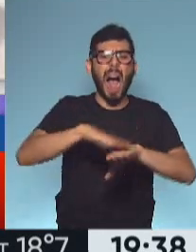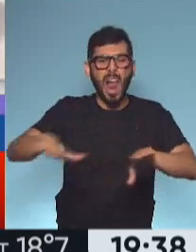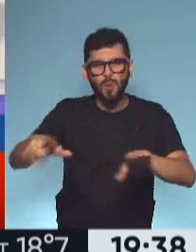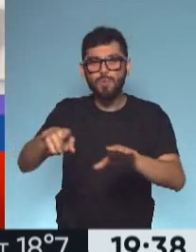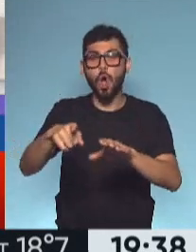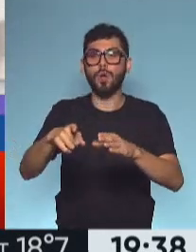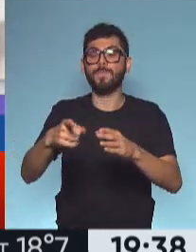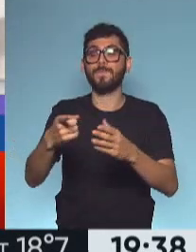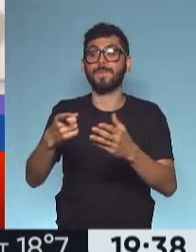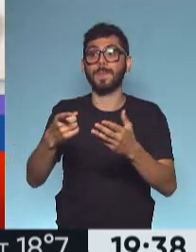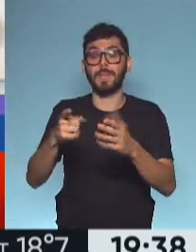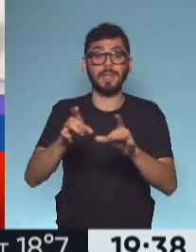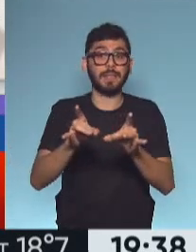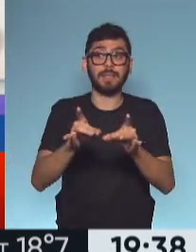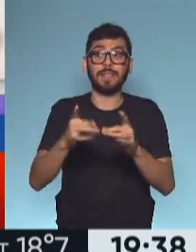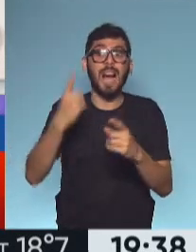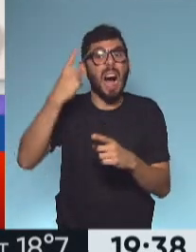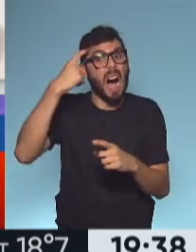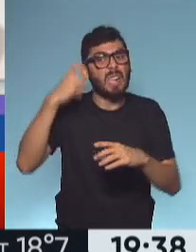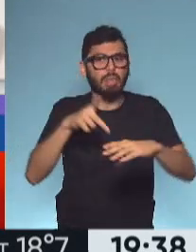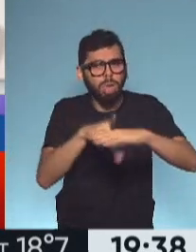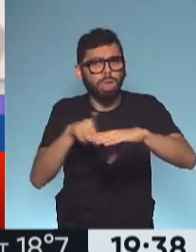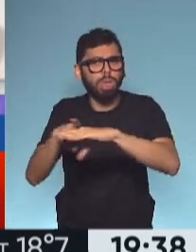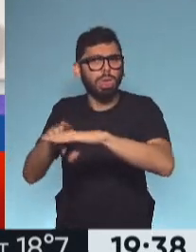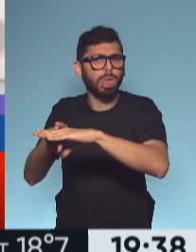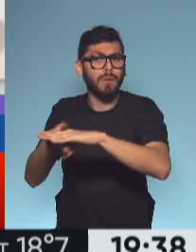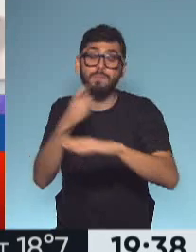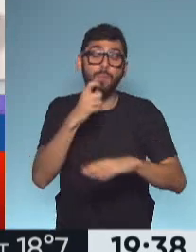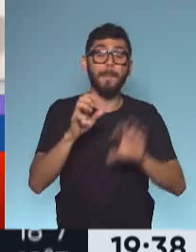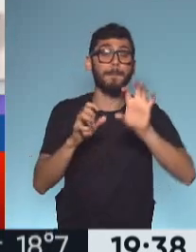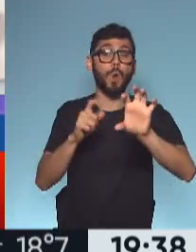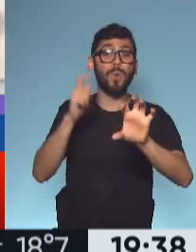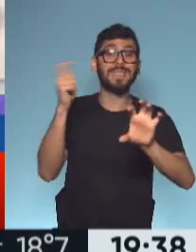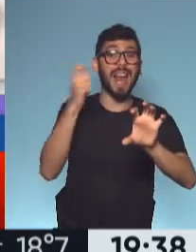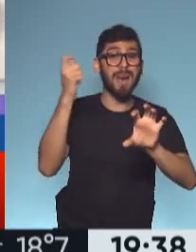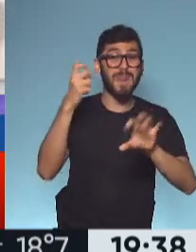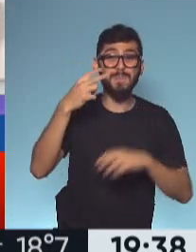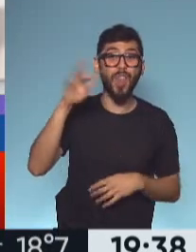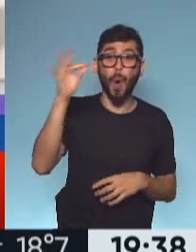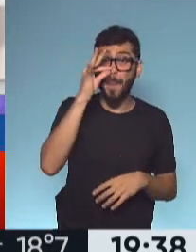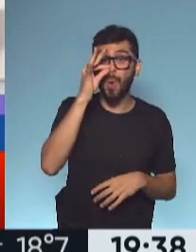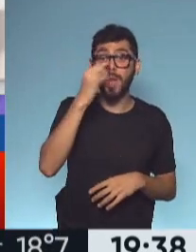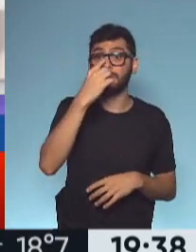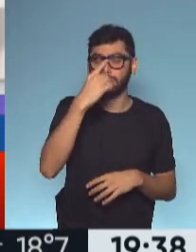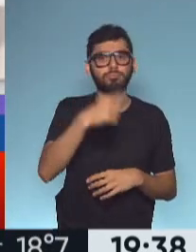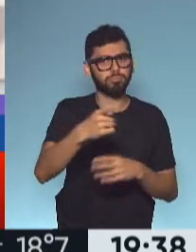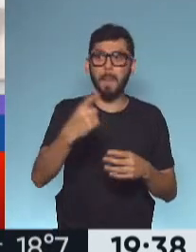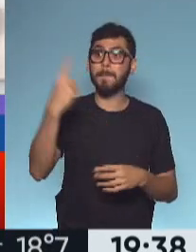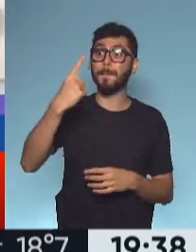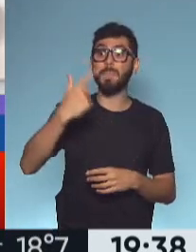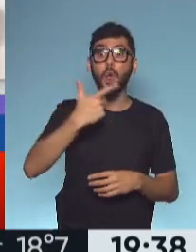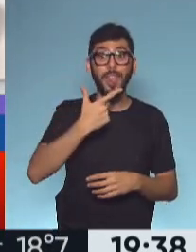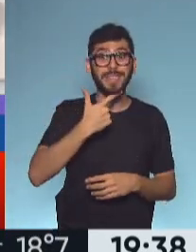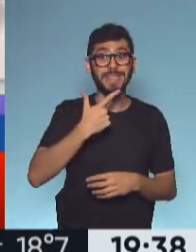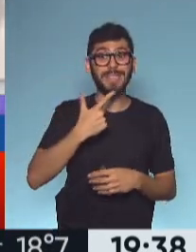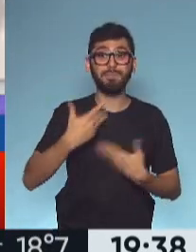educativas más impactadas por la pandemia, como hizo la provincia de La Pampa durante el 2020, que garantizó desde el 1 de